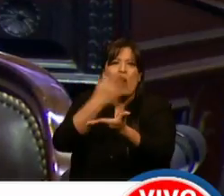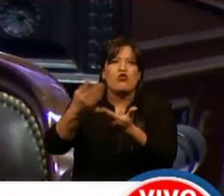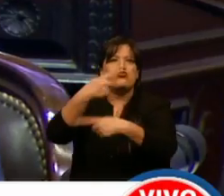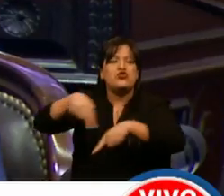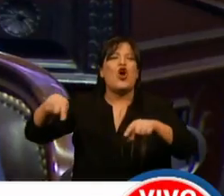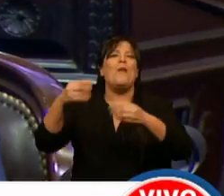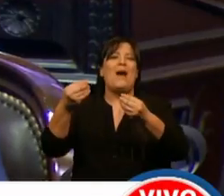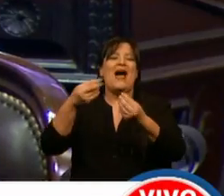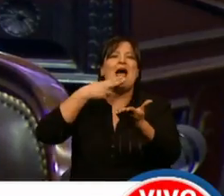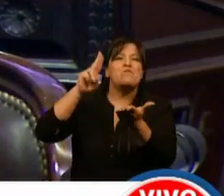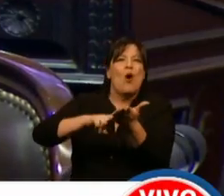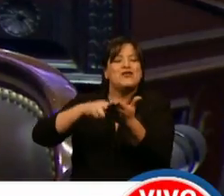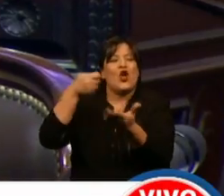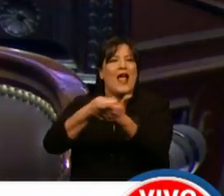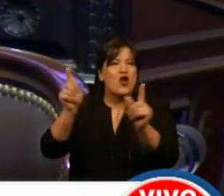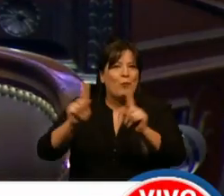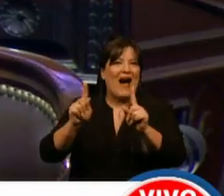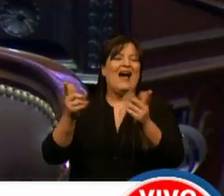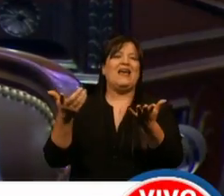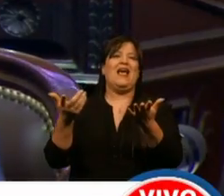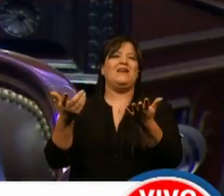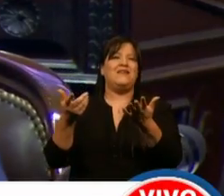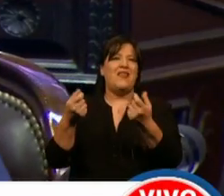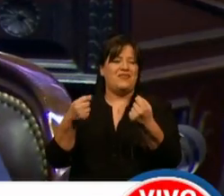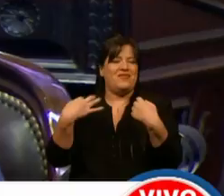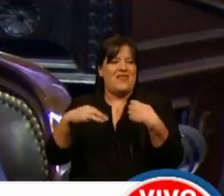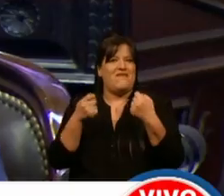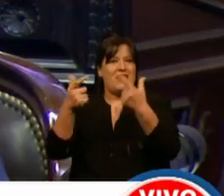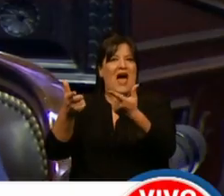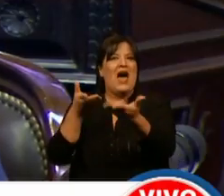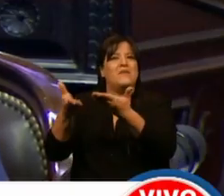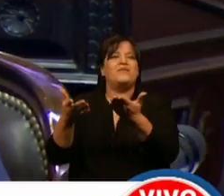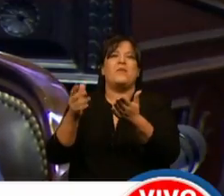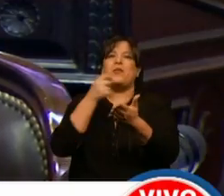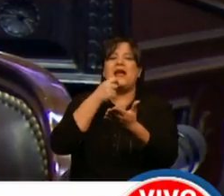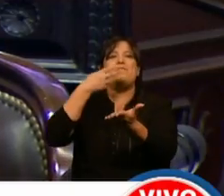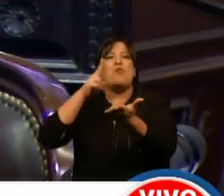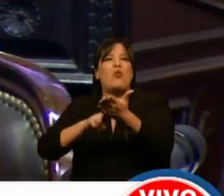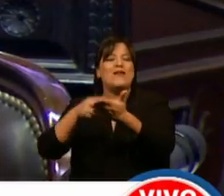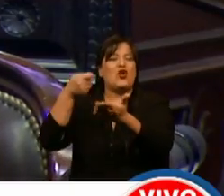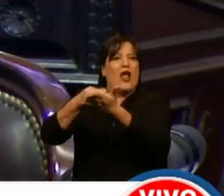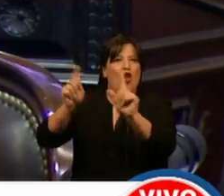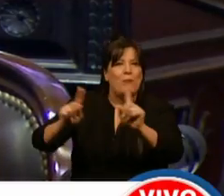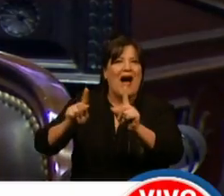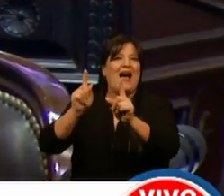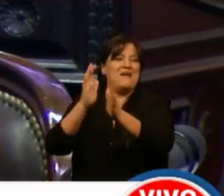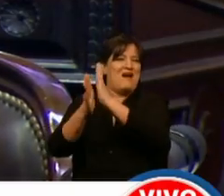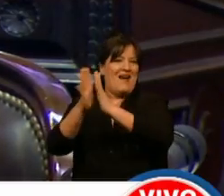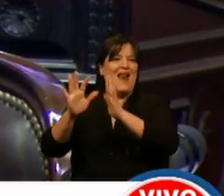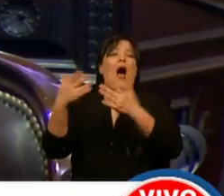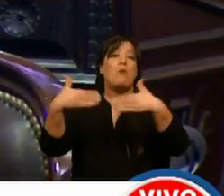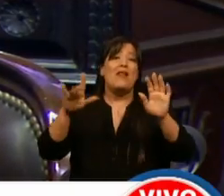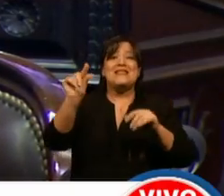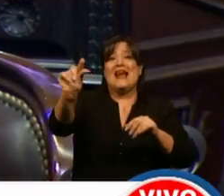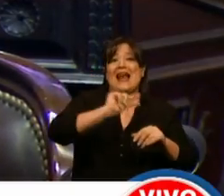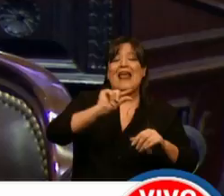impositivas donde hay posibilidad de alguna exhibición algún tipo de impuesto donde podemos tener crédito a tasas cero